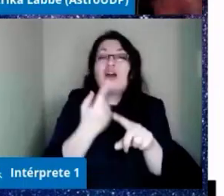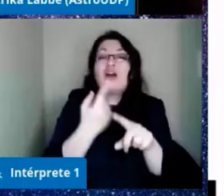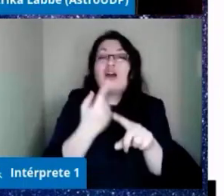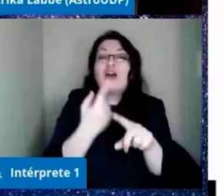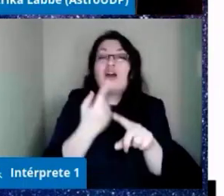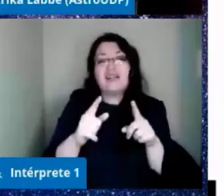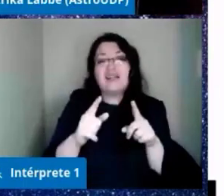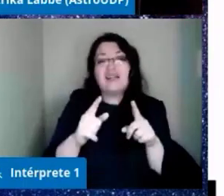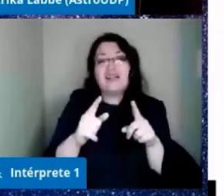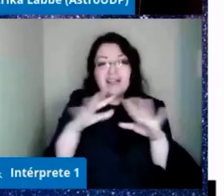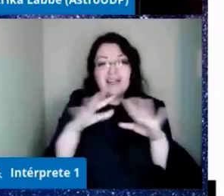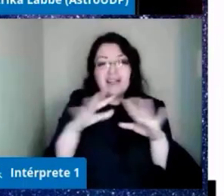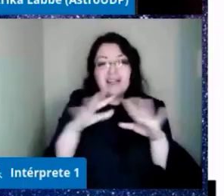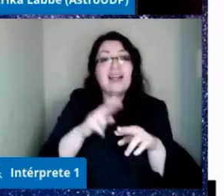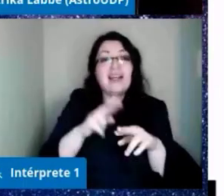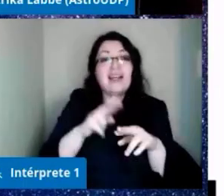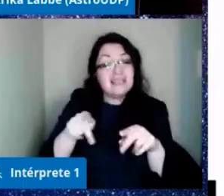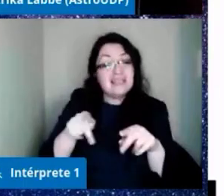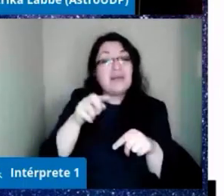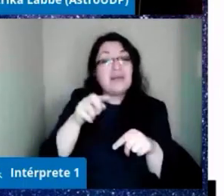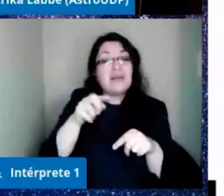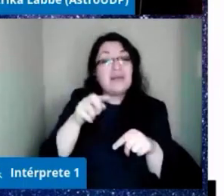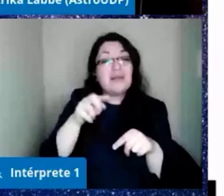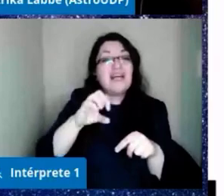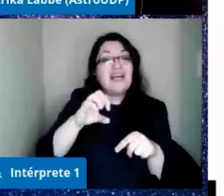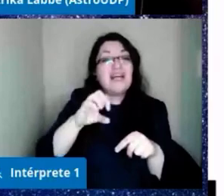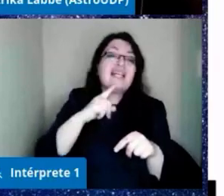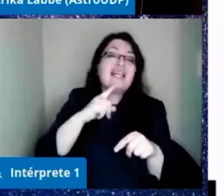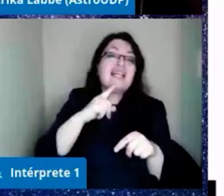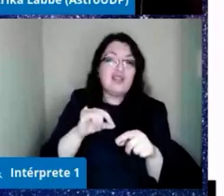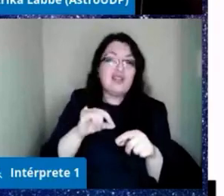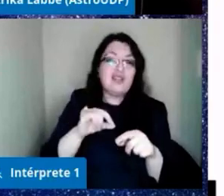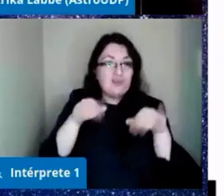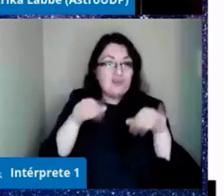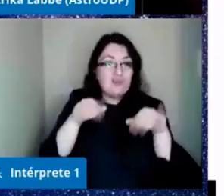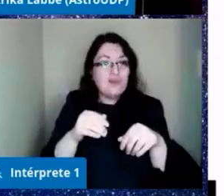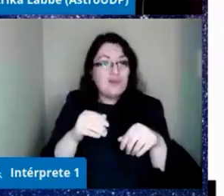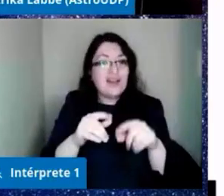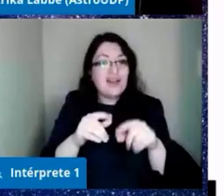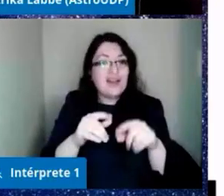esta primera charla con pelotas de algodón, como dice el titular, le